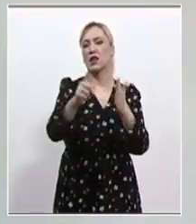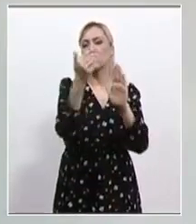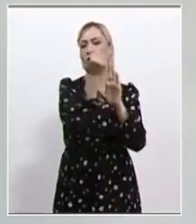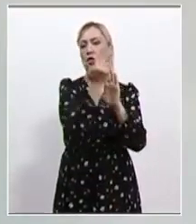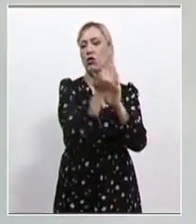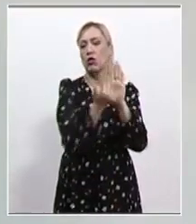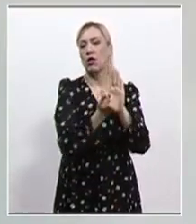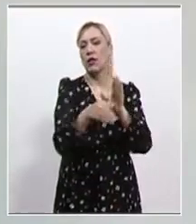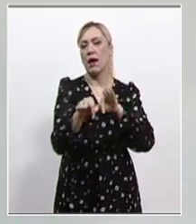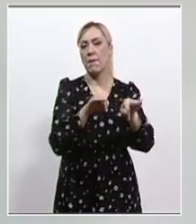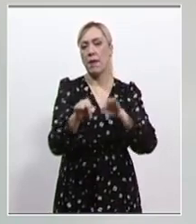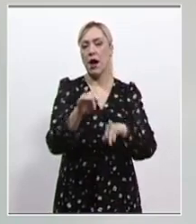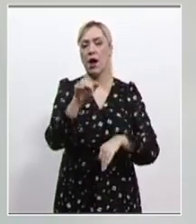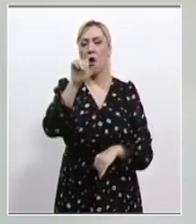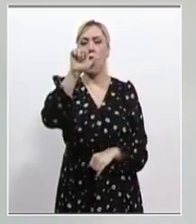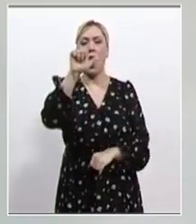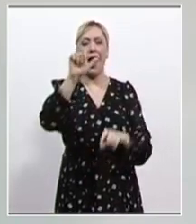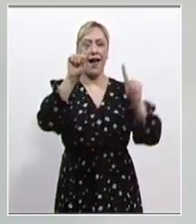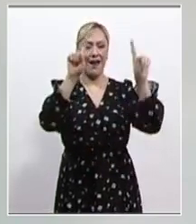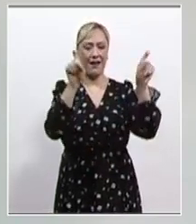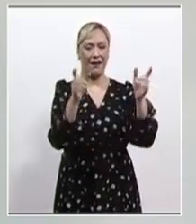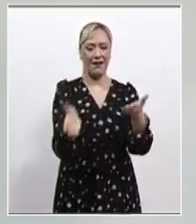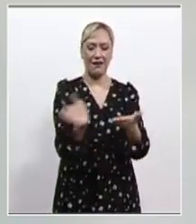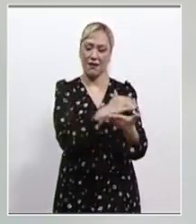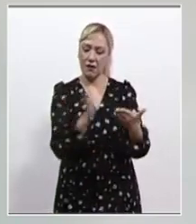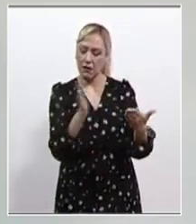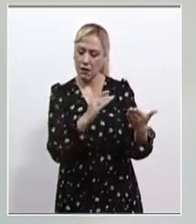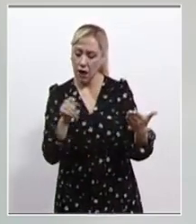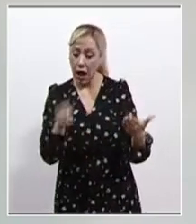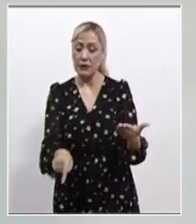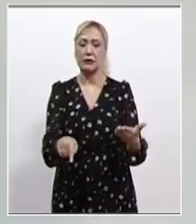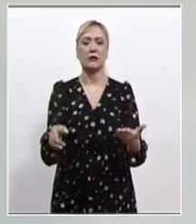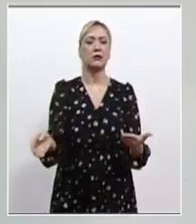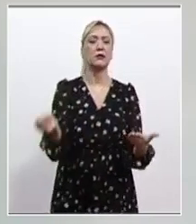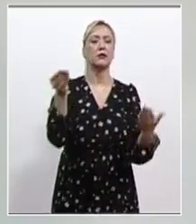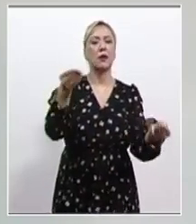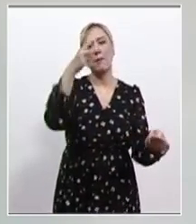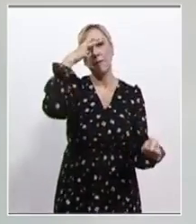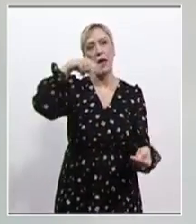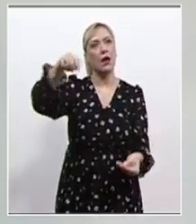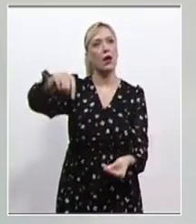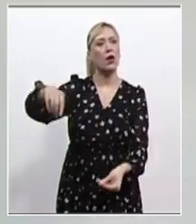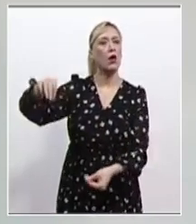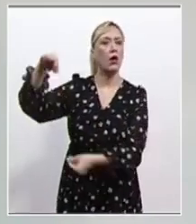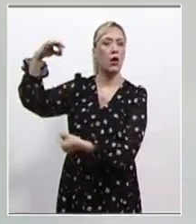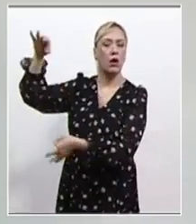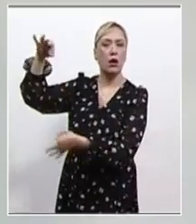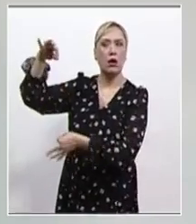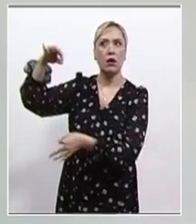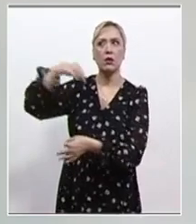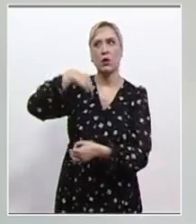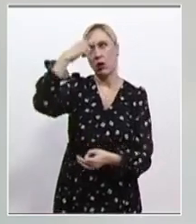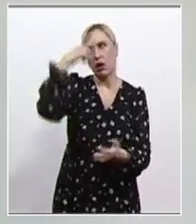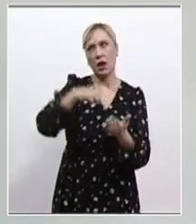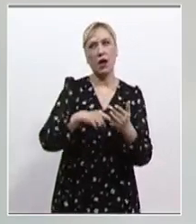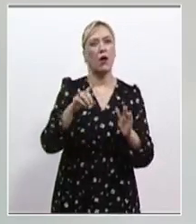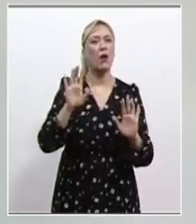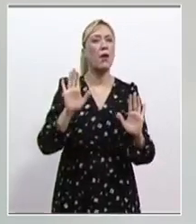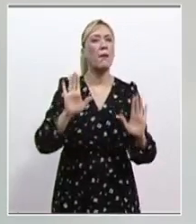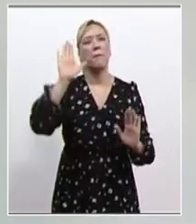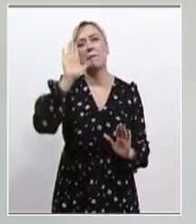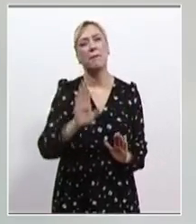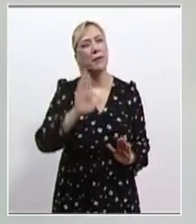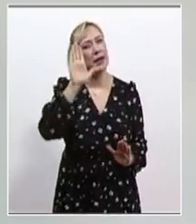está dirigido a México, que es sobre todo concretar y hacer efectiva. Yo creo que la palabra que